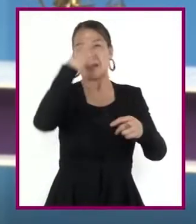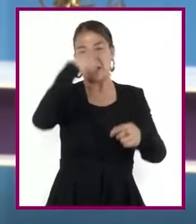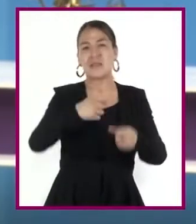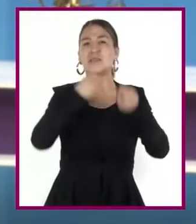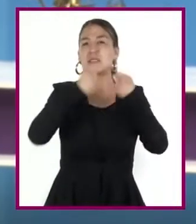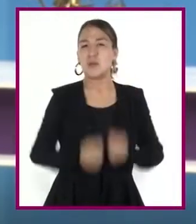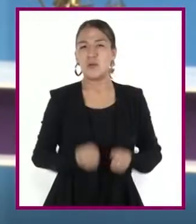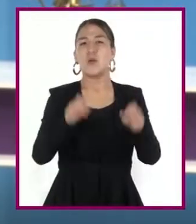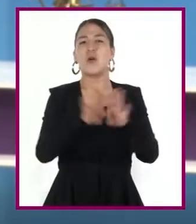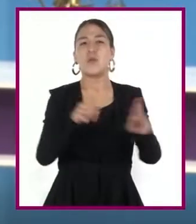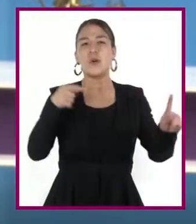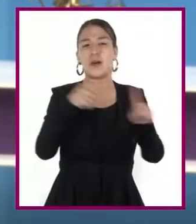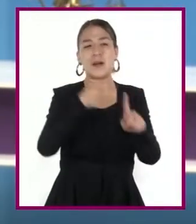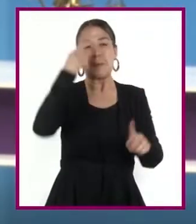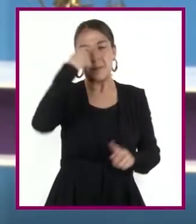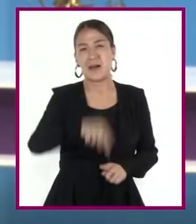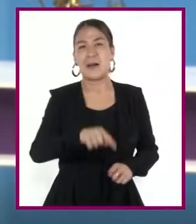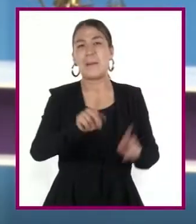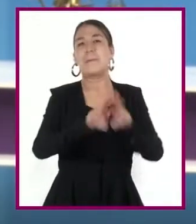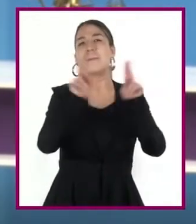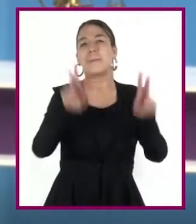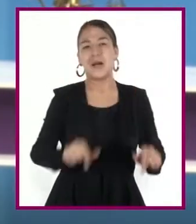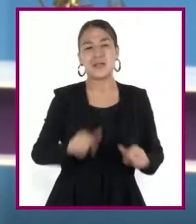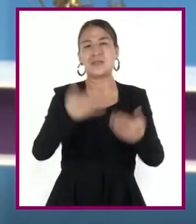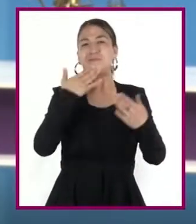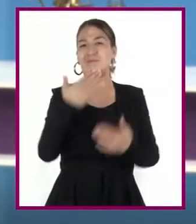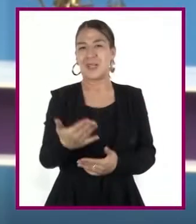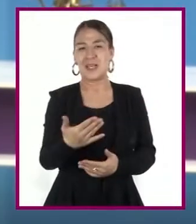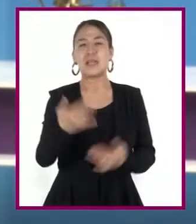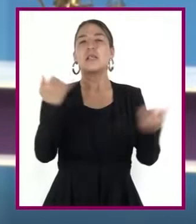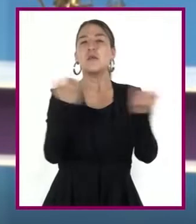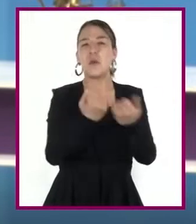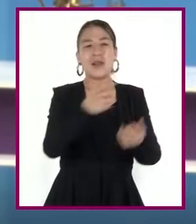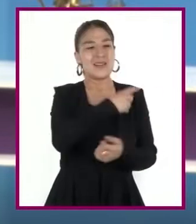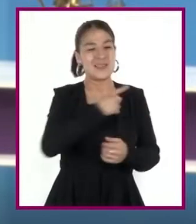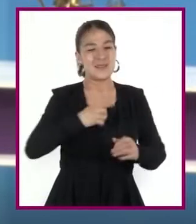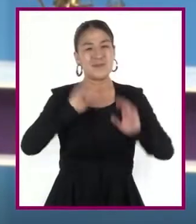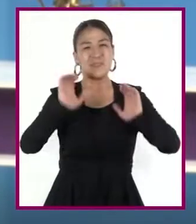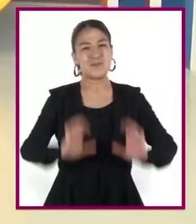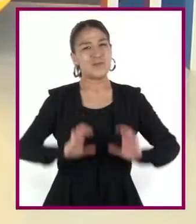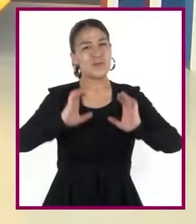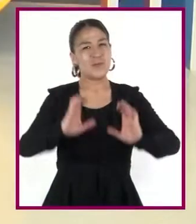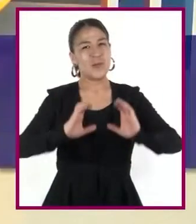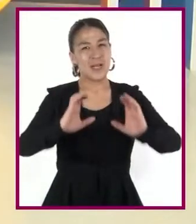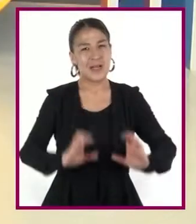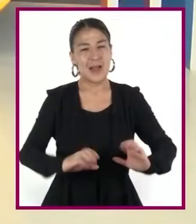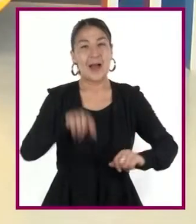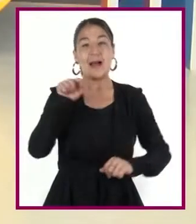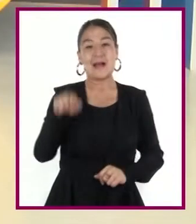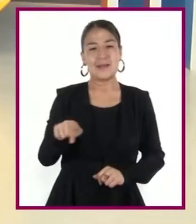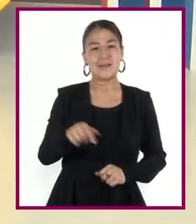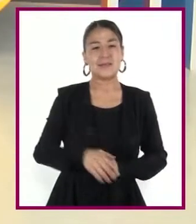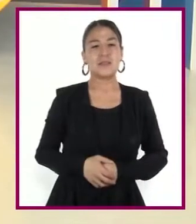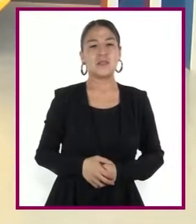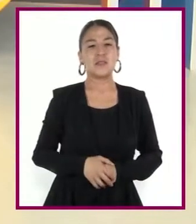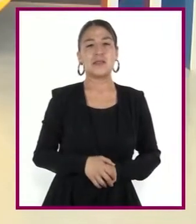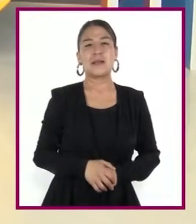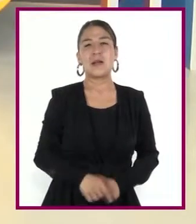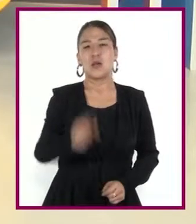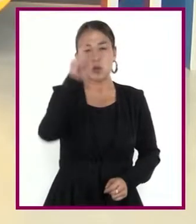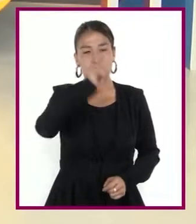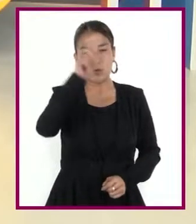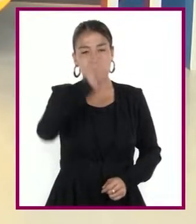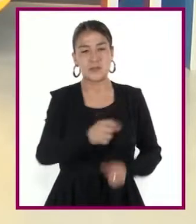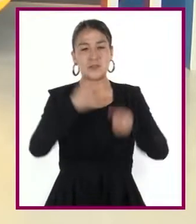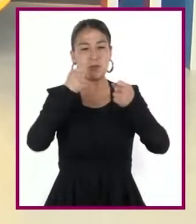las condiciones propicias para que la paz anide, sino para que se mantenga. En ese sentido, el Consejo de